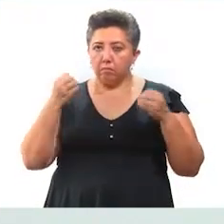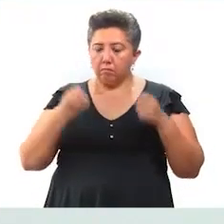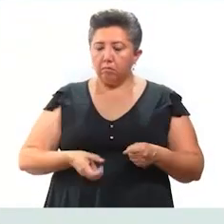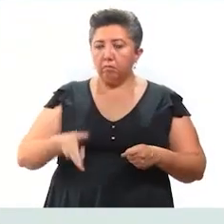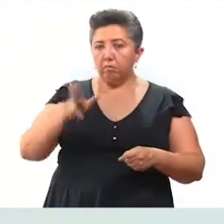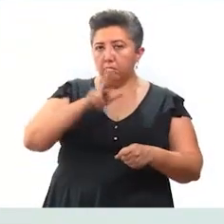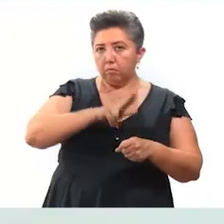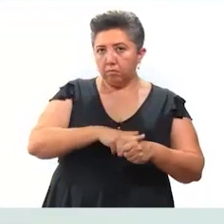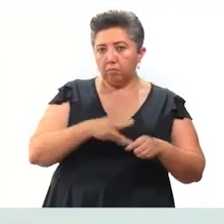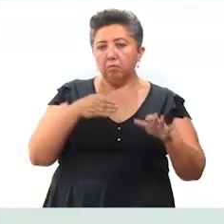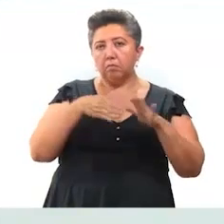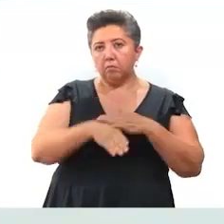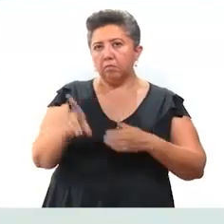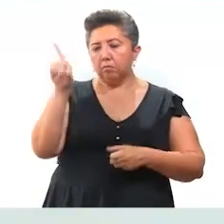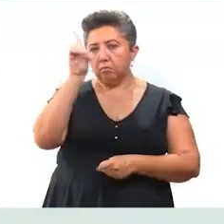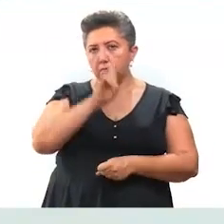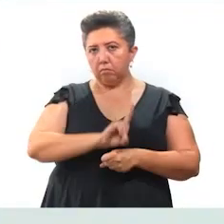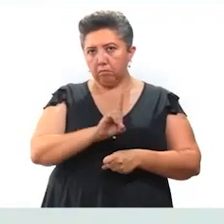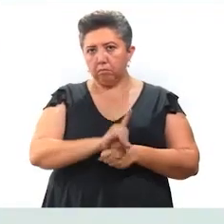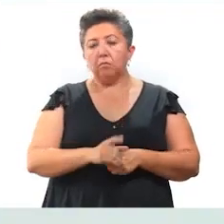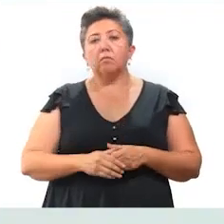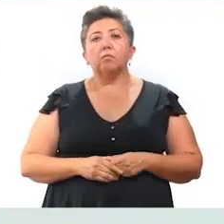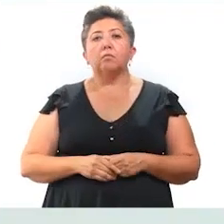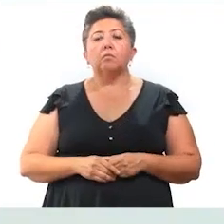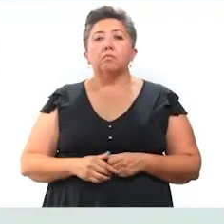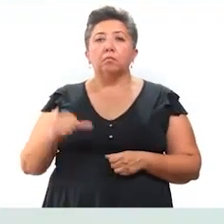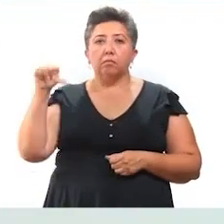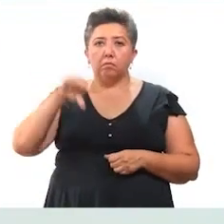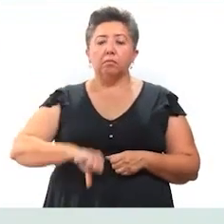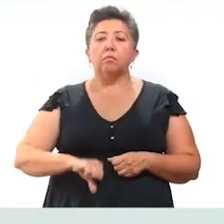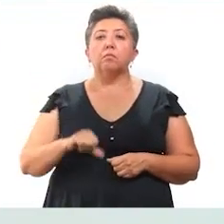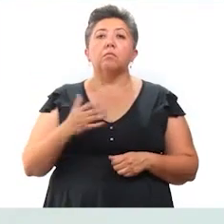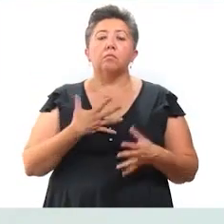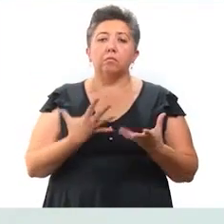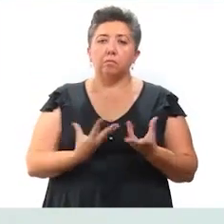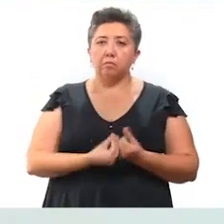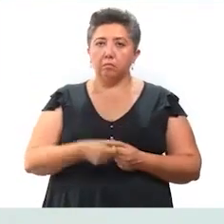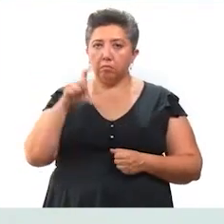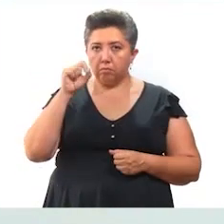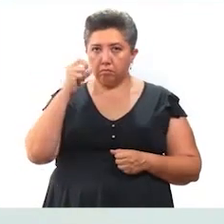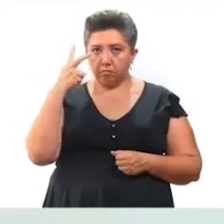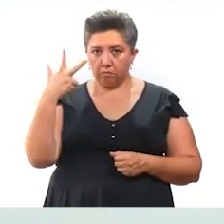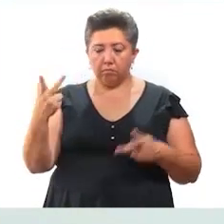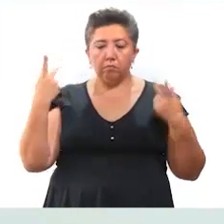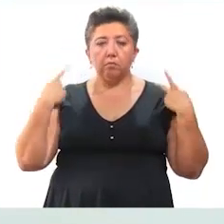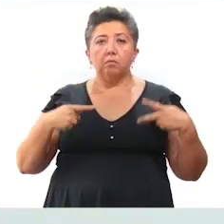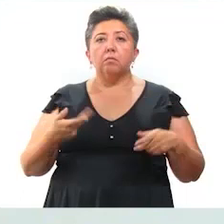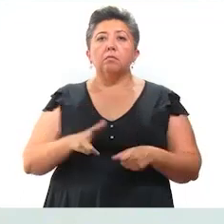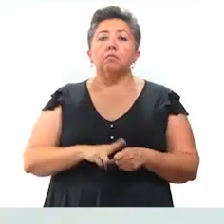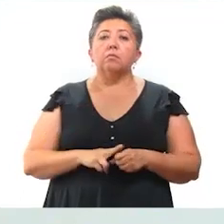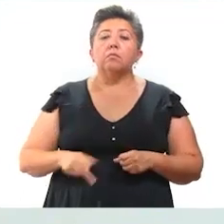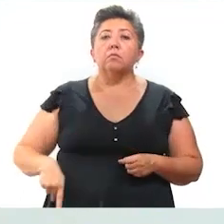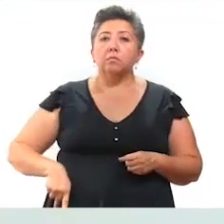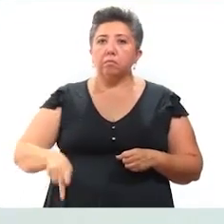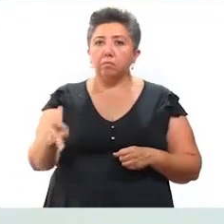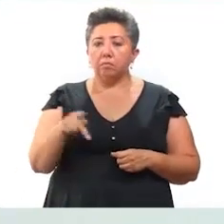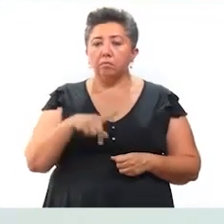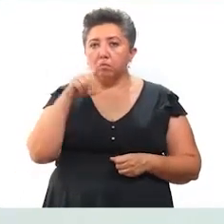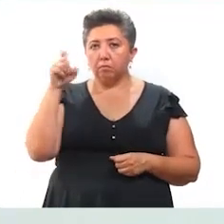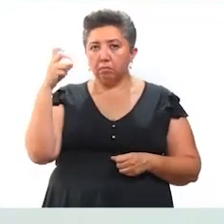importantes son la ocupación hospitalaria y los ingresos diarios. El día de hoy, tenemos 28 pacientes en hospitales